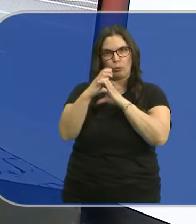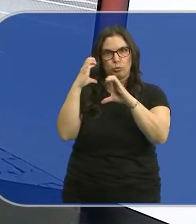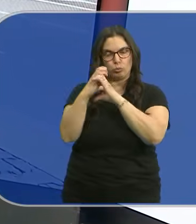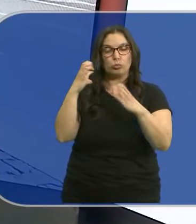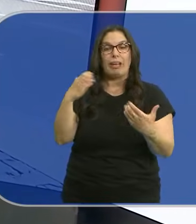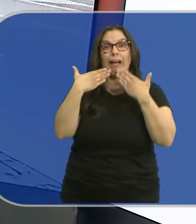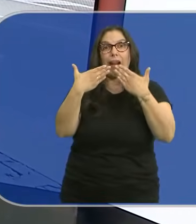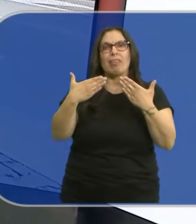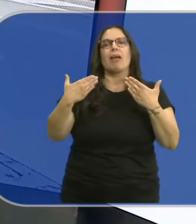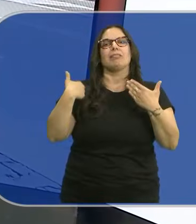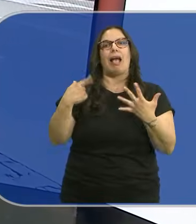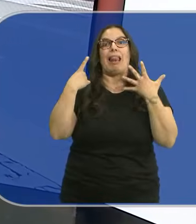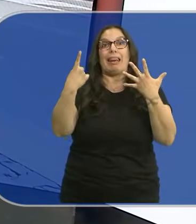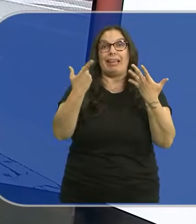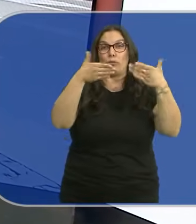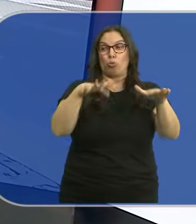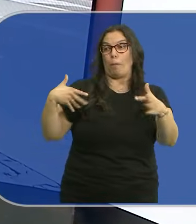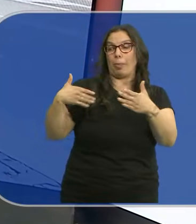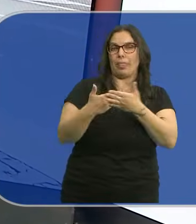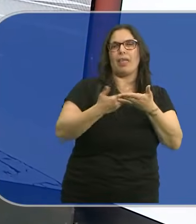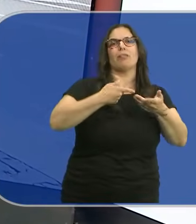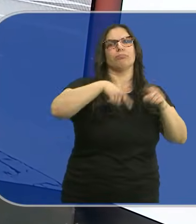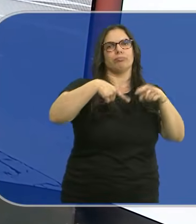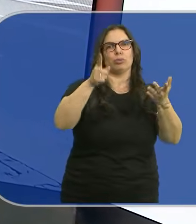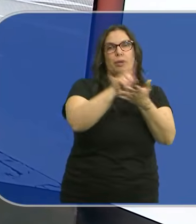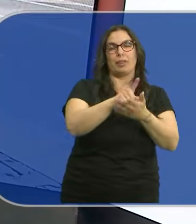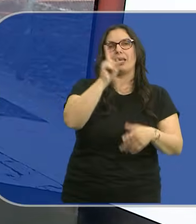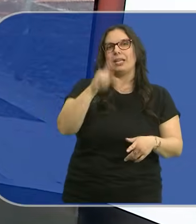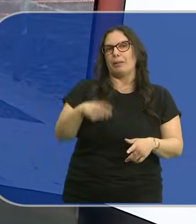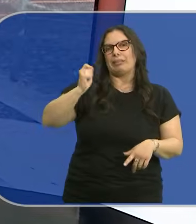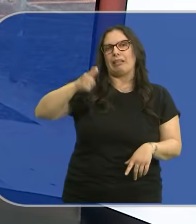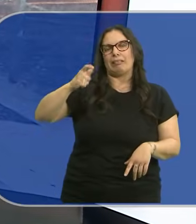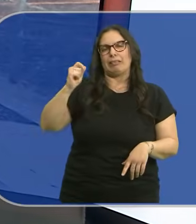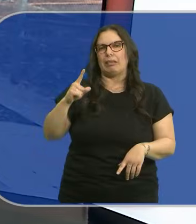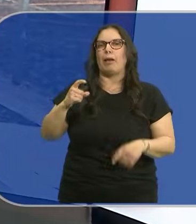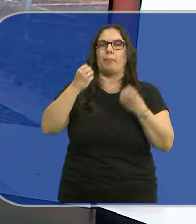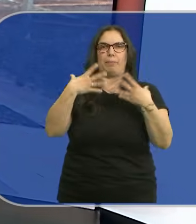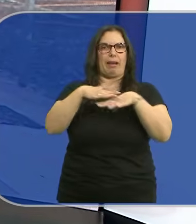Gracias a ello se han recuperado las 6 líneas suspendidas y las frecuencias de toda la red. Isabel Miñón.